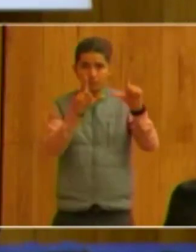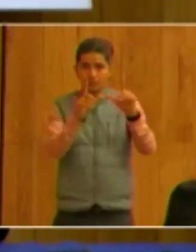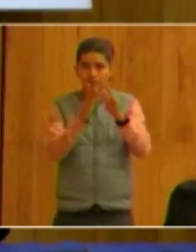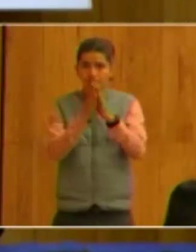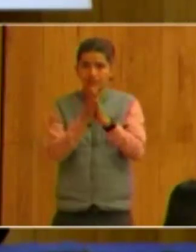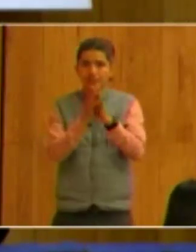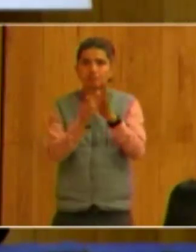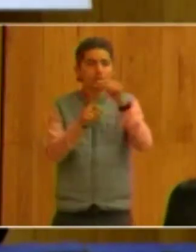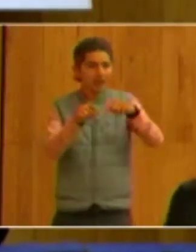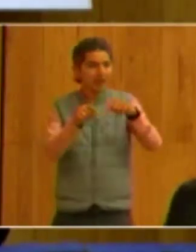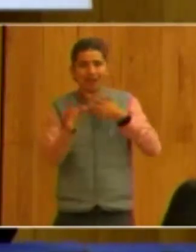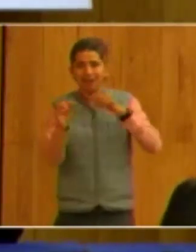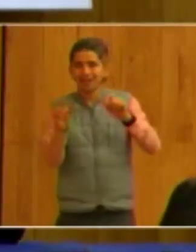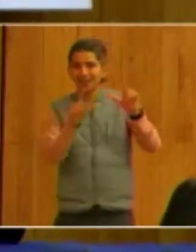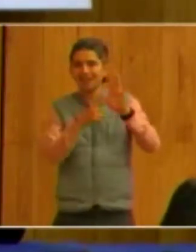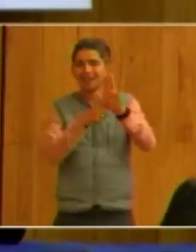El auditorio, pero no.